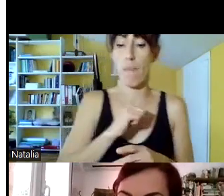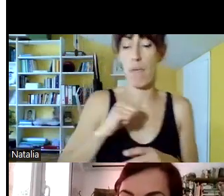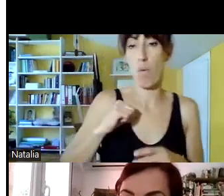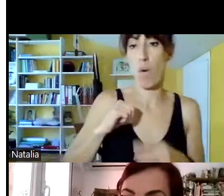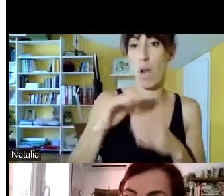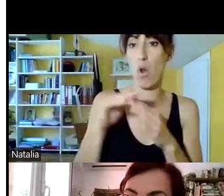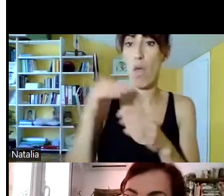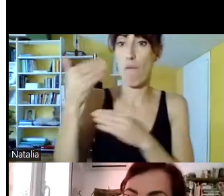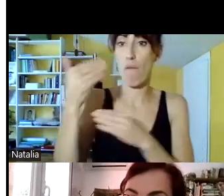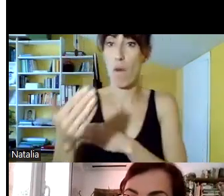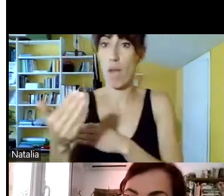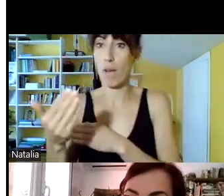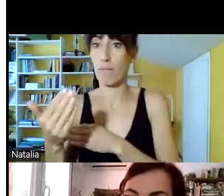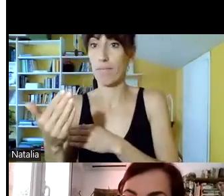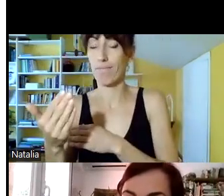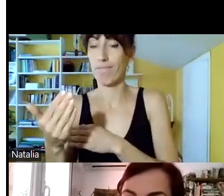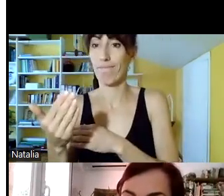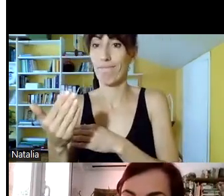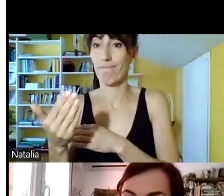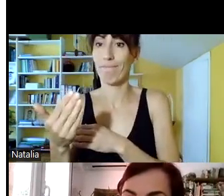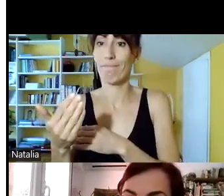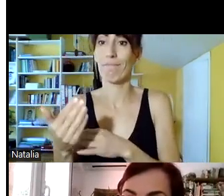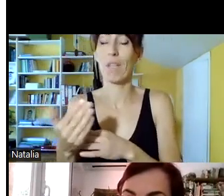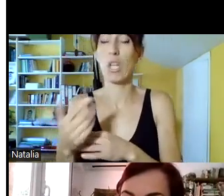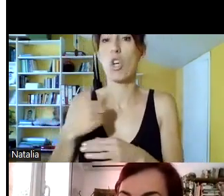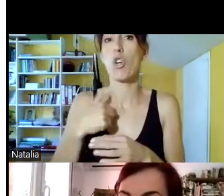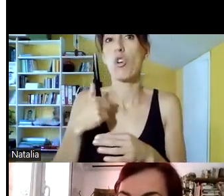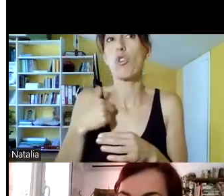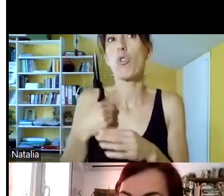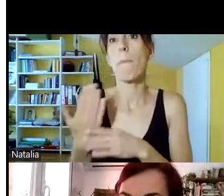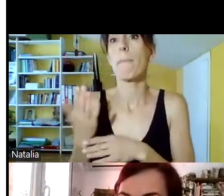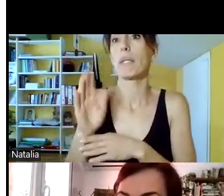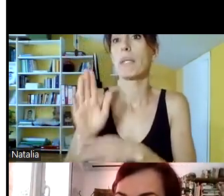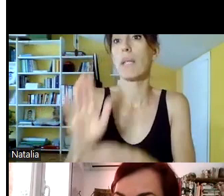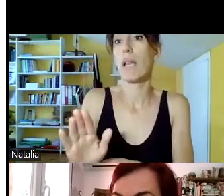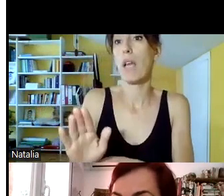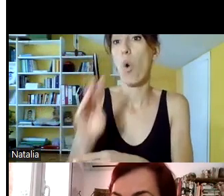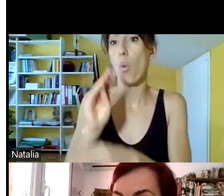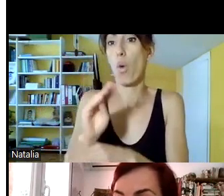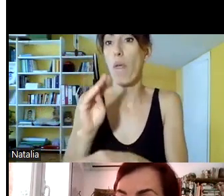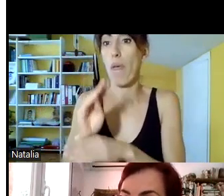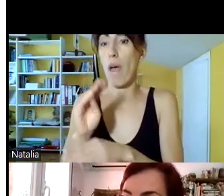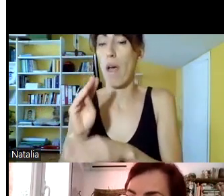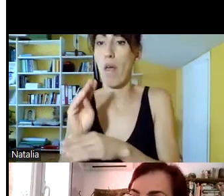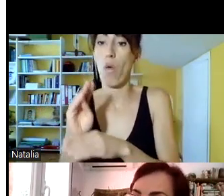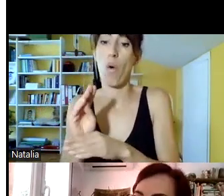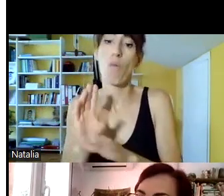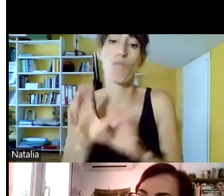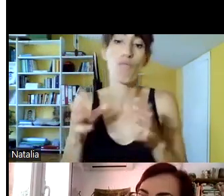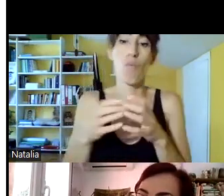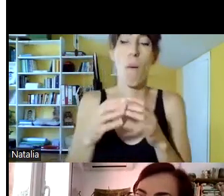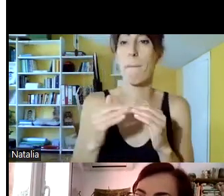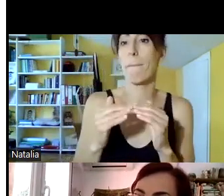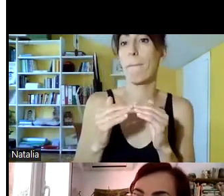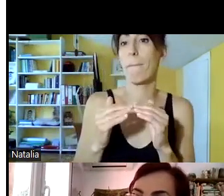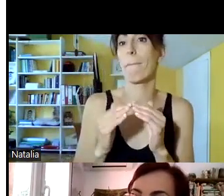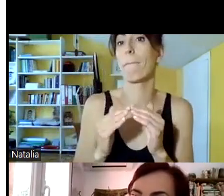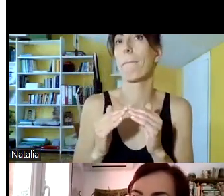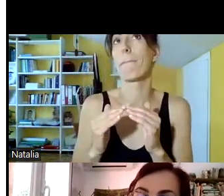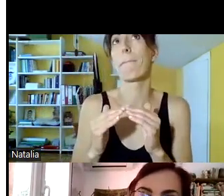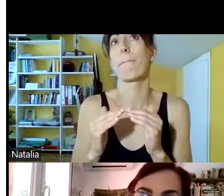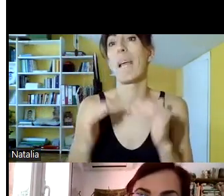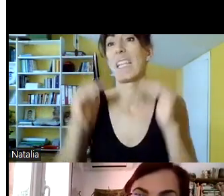sistema sanitario. Lo que yo plantearía es cuidado con los abordajes grupales verticales donde